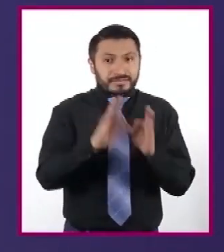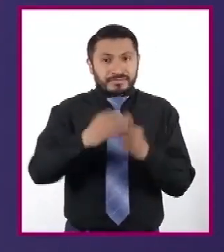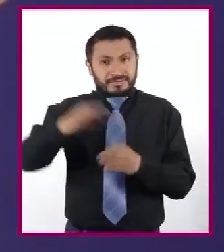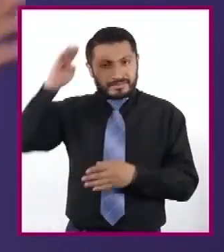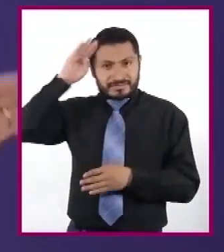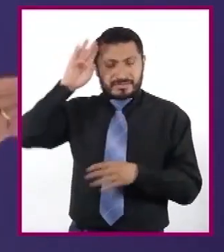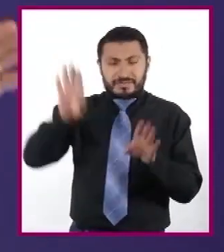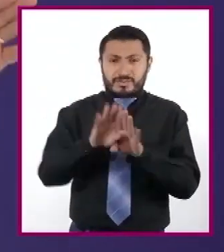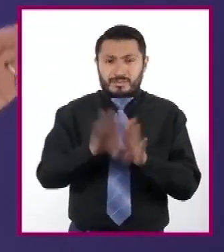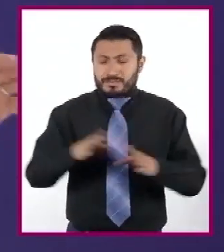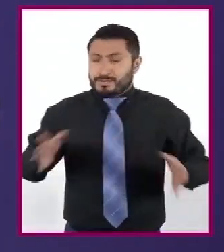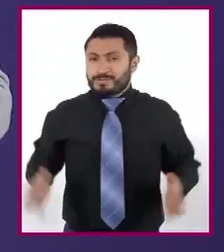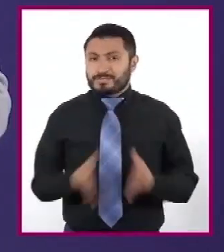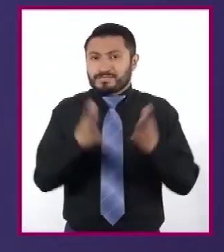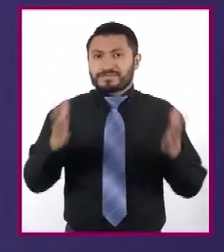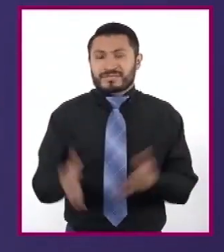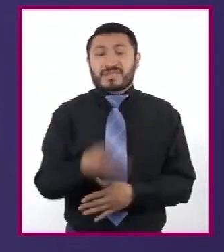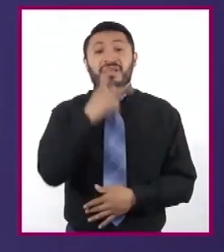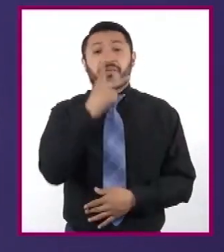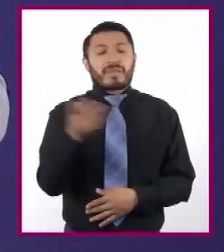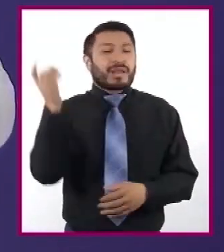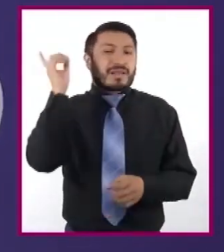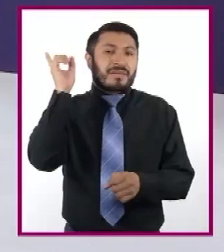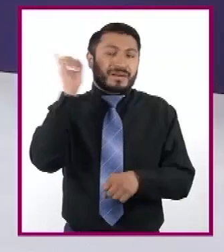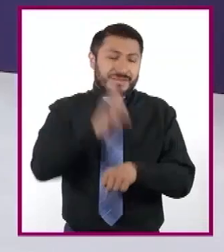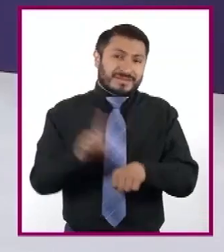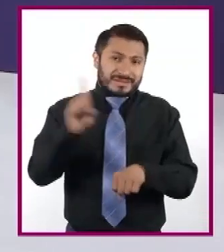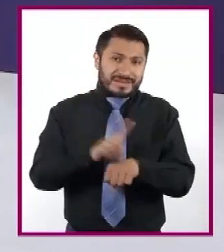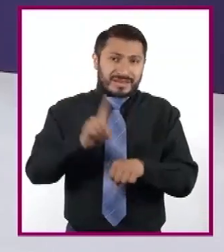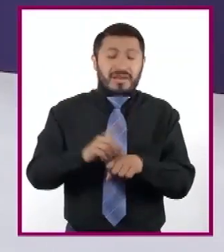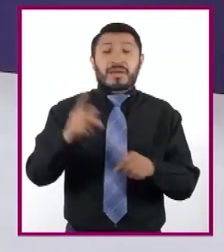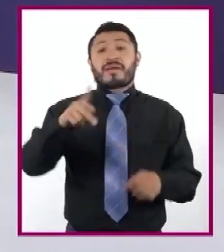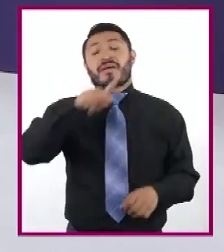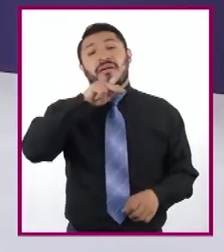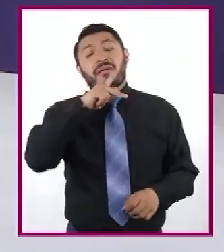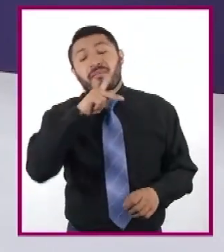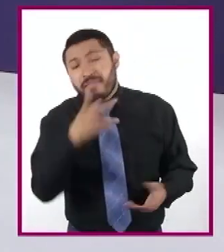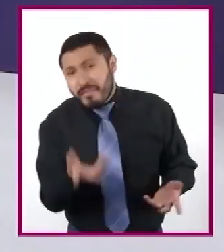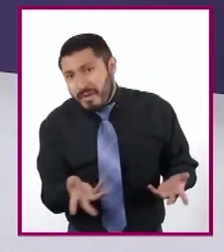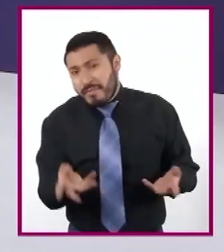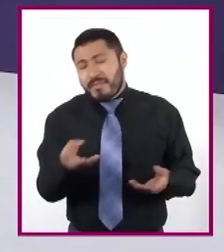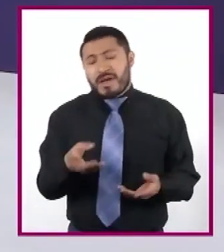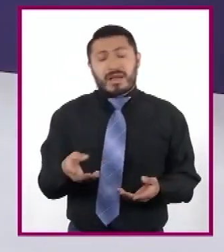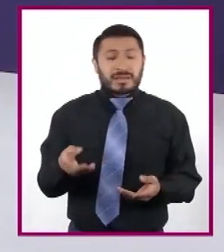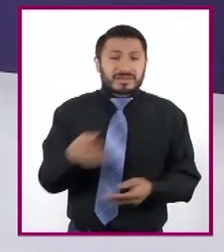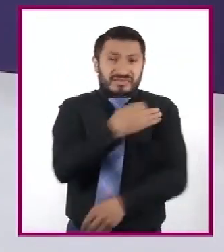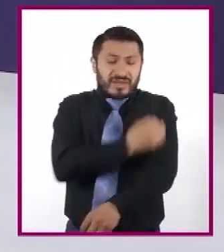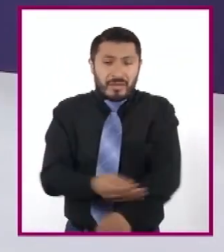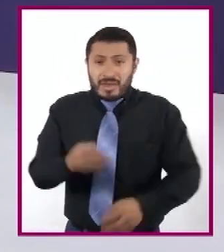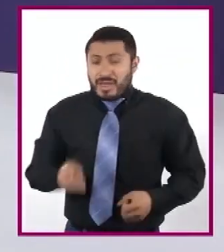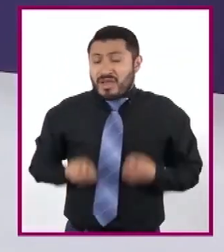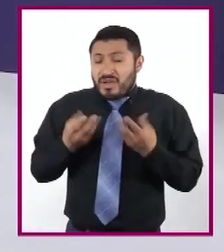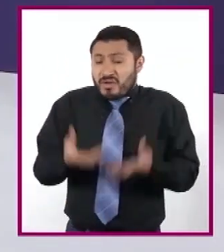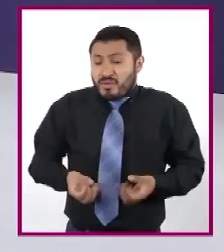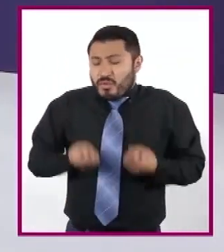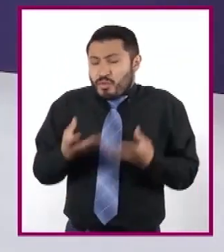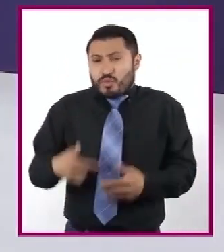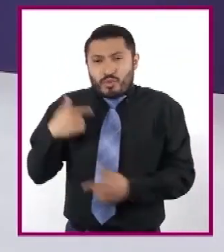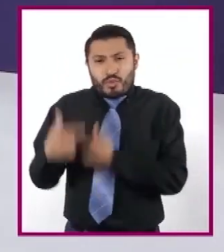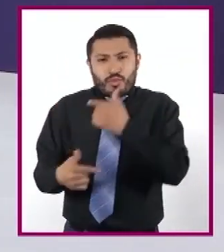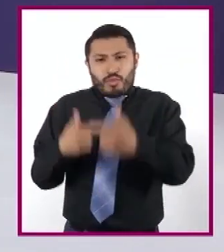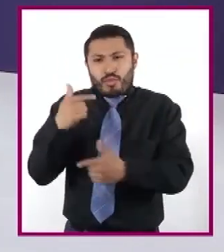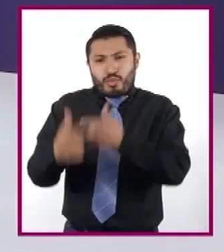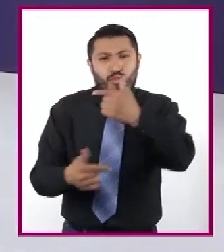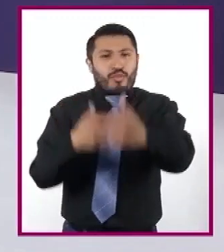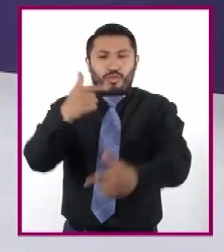pensamientos refuerza las frases cotidianas. Los padres transmiten a sus hijos, los adultos a los jóvenes y así